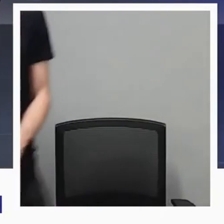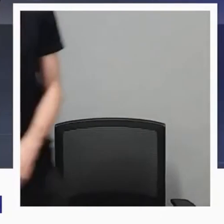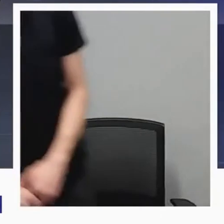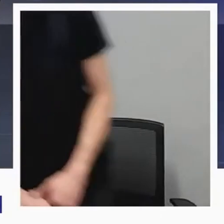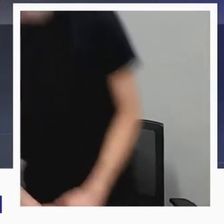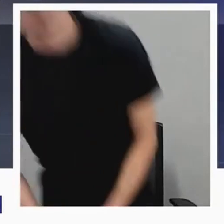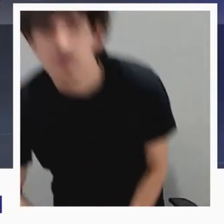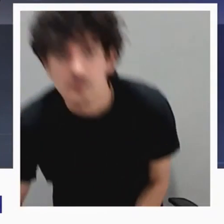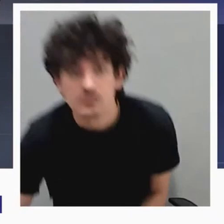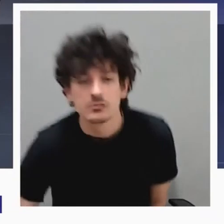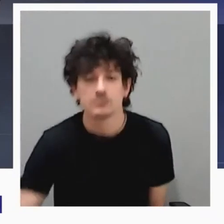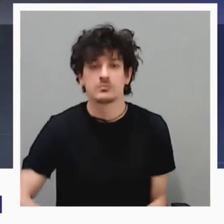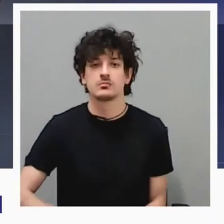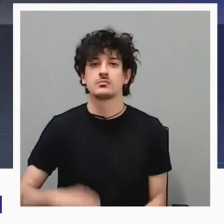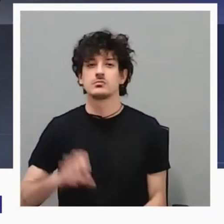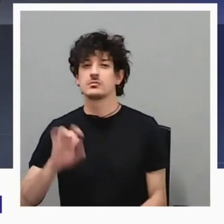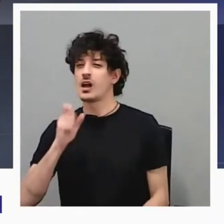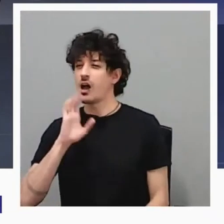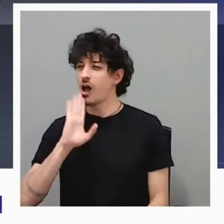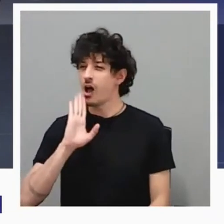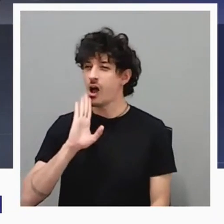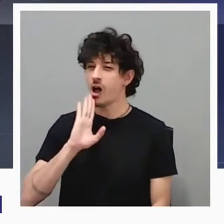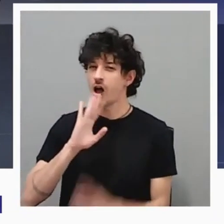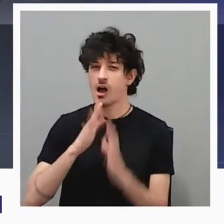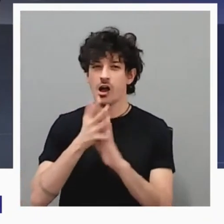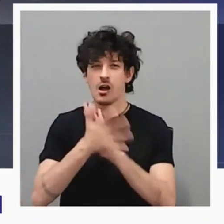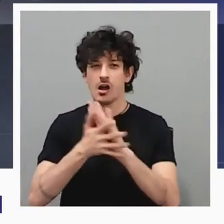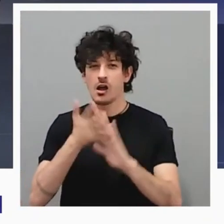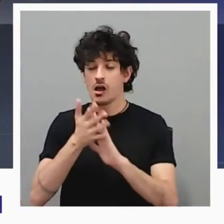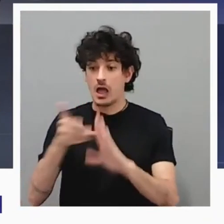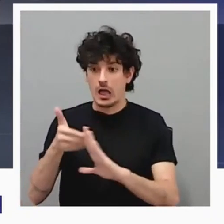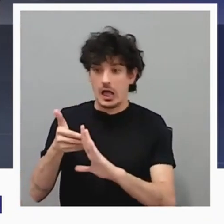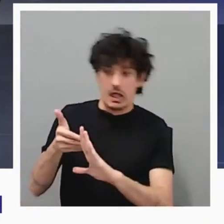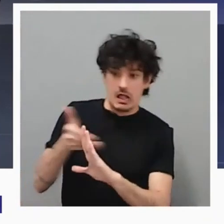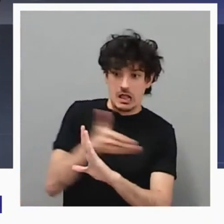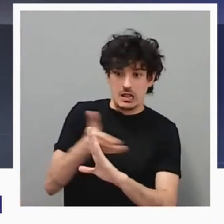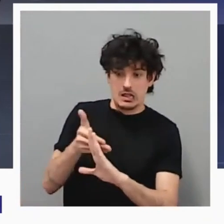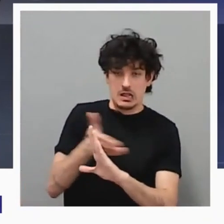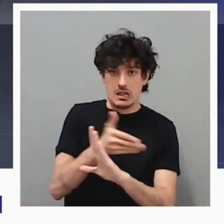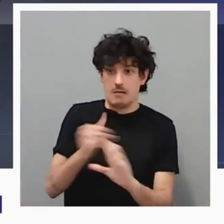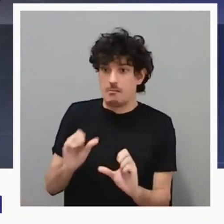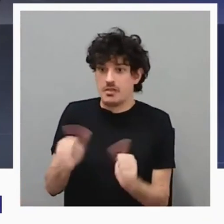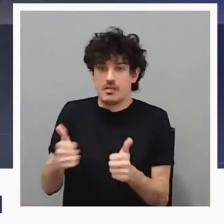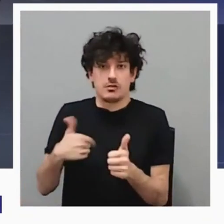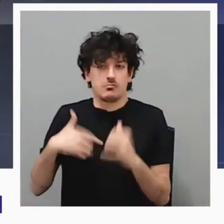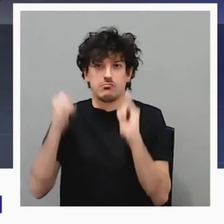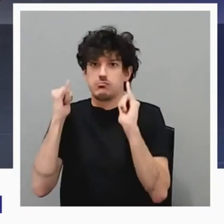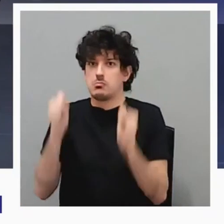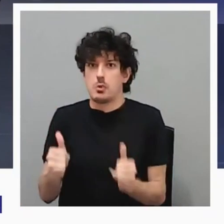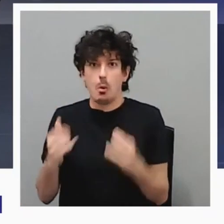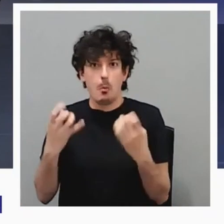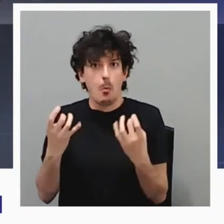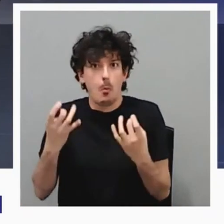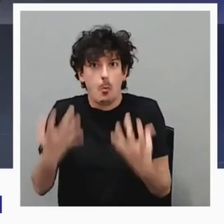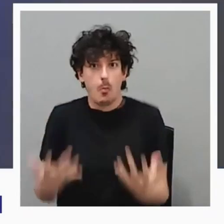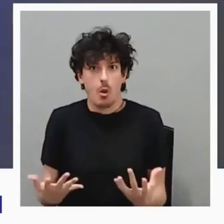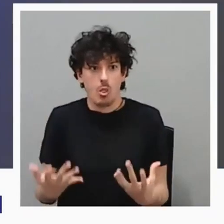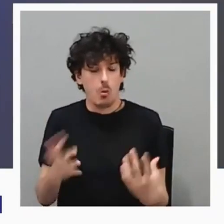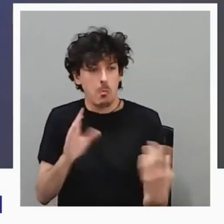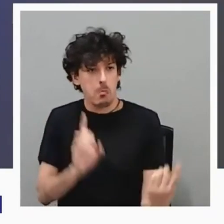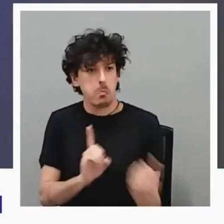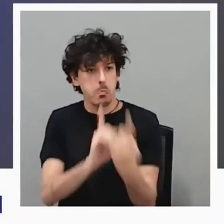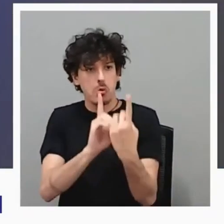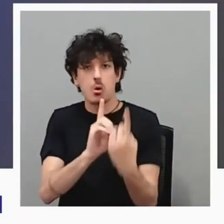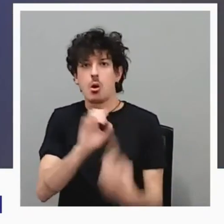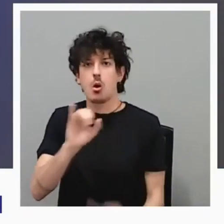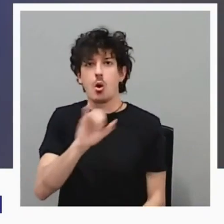mencionado a Joaquín, pues justo antes de empezar, cuando he llegado más prontito, ¿no? Pues estaba Joaquín ahí, nos hemos tomado, pues algunas personas